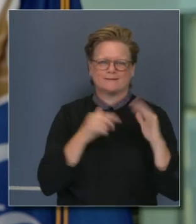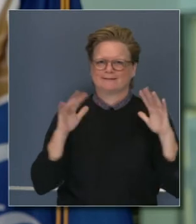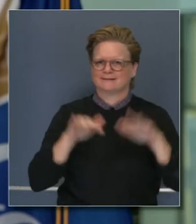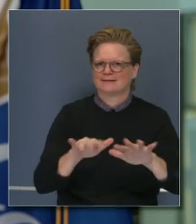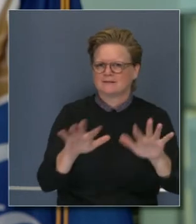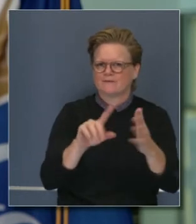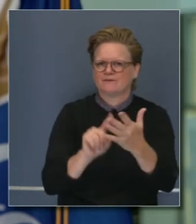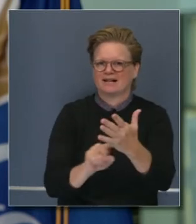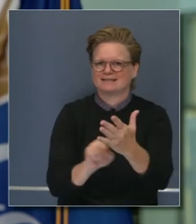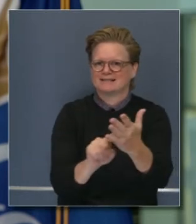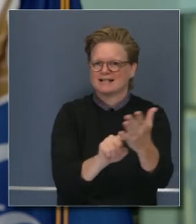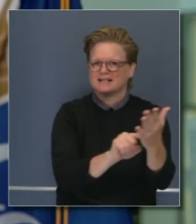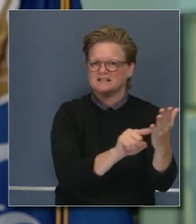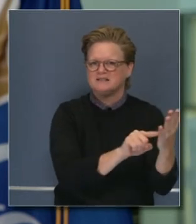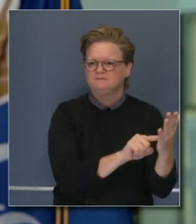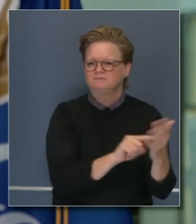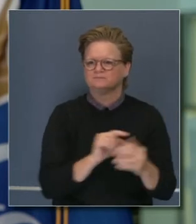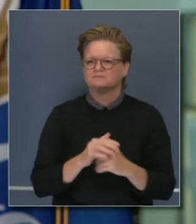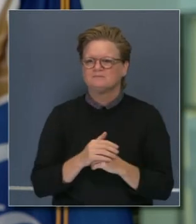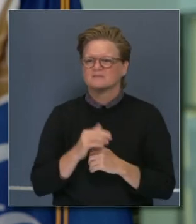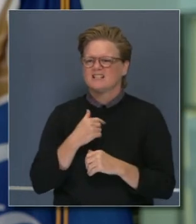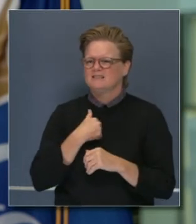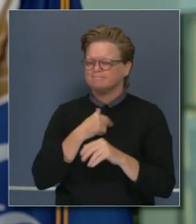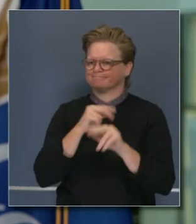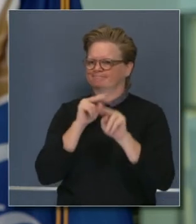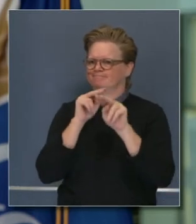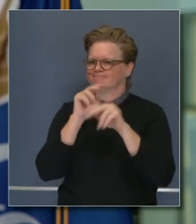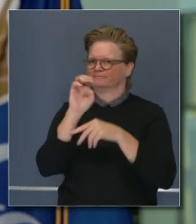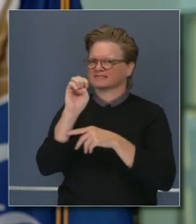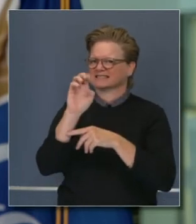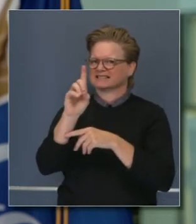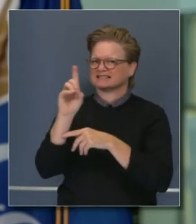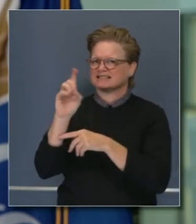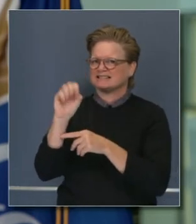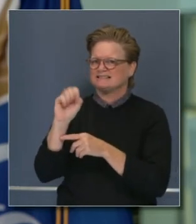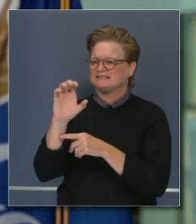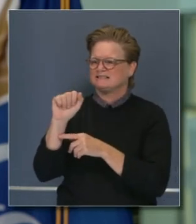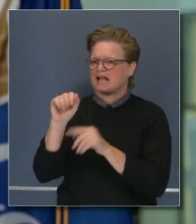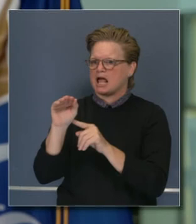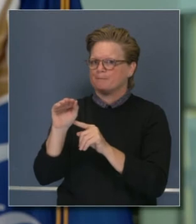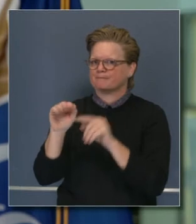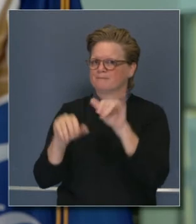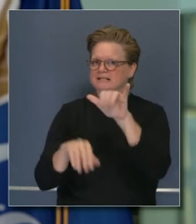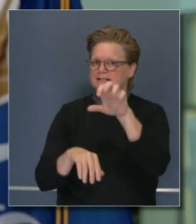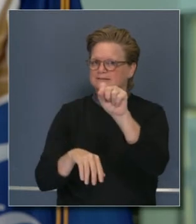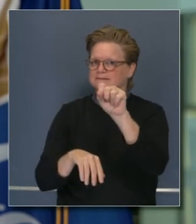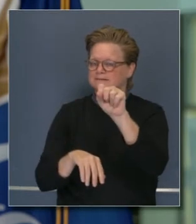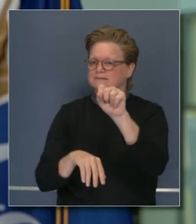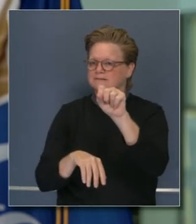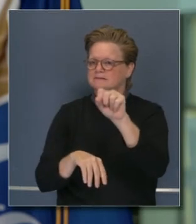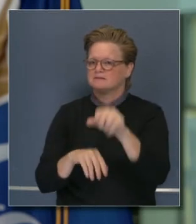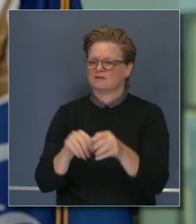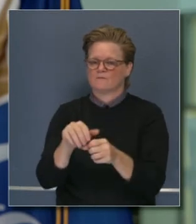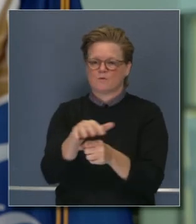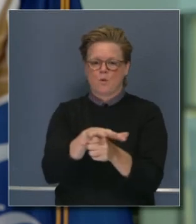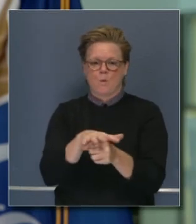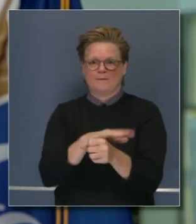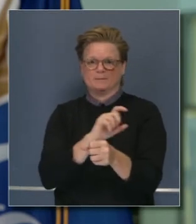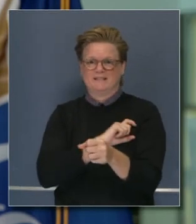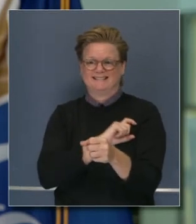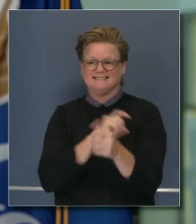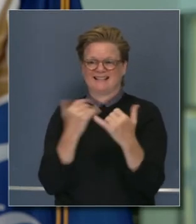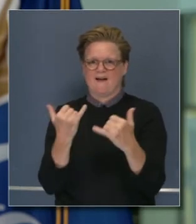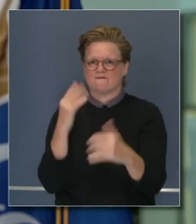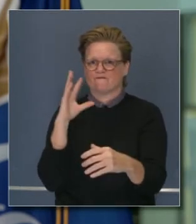pendientes y sociedades en torno a estas investigaciones, por autoridades locales, no solo